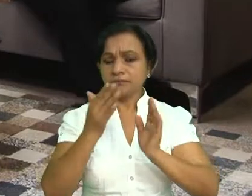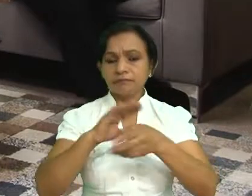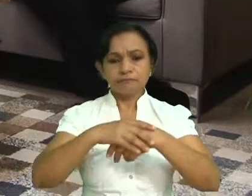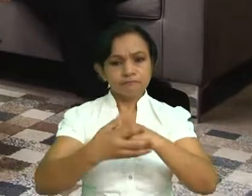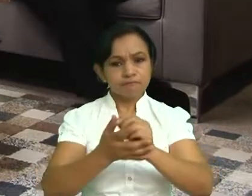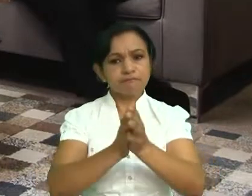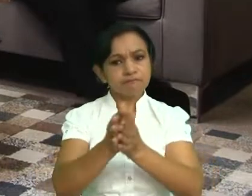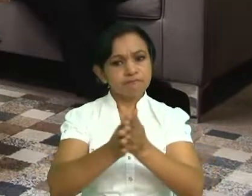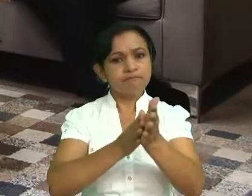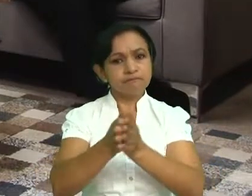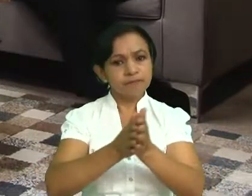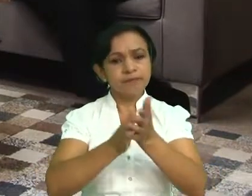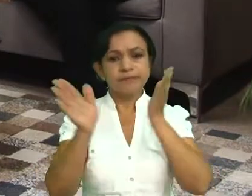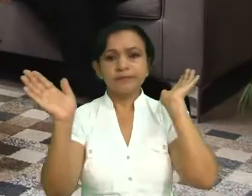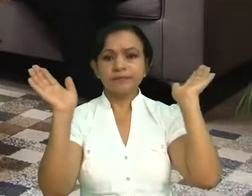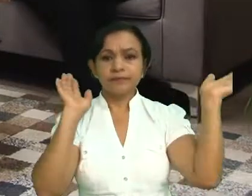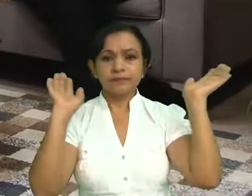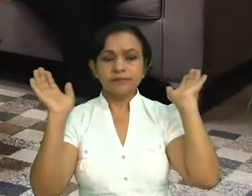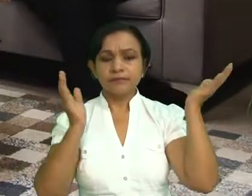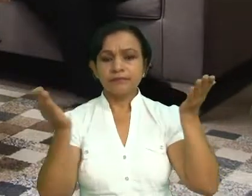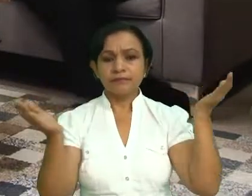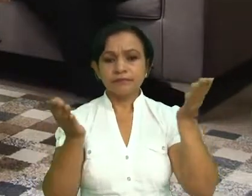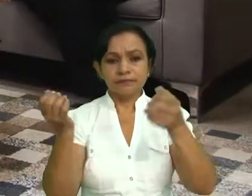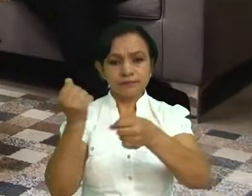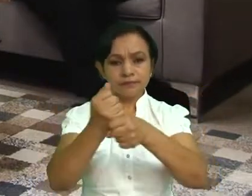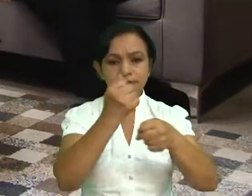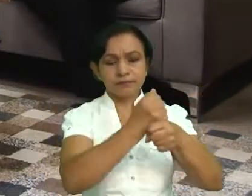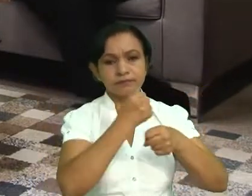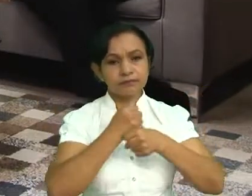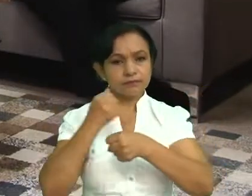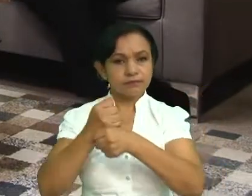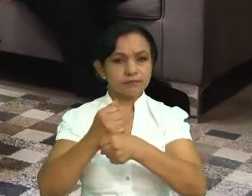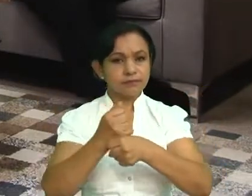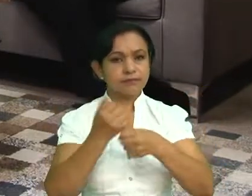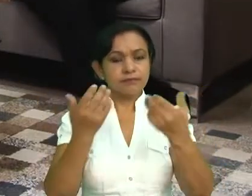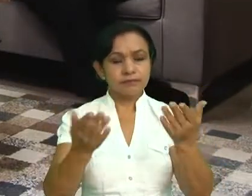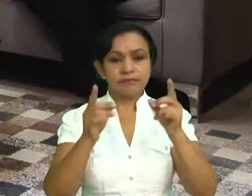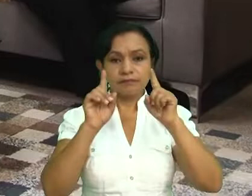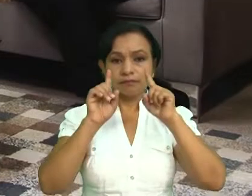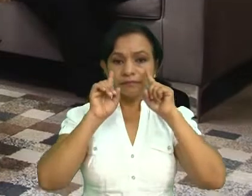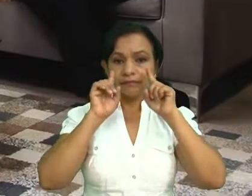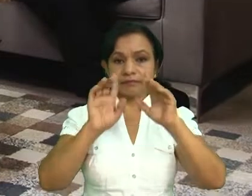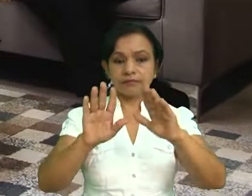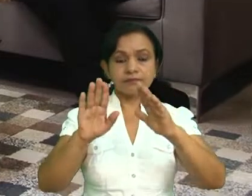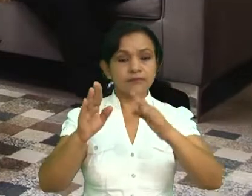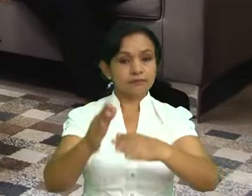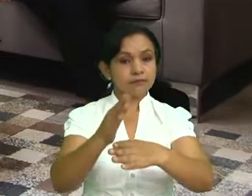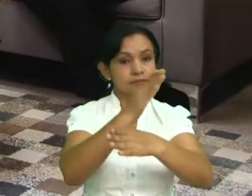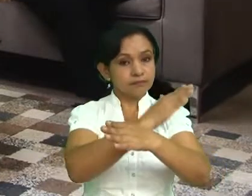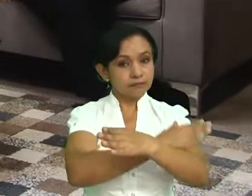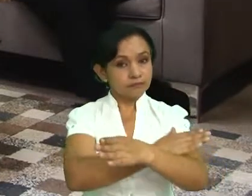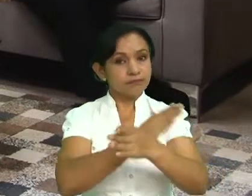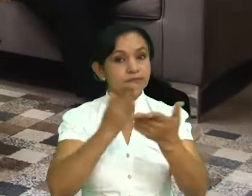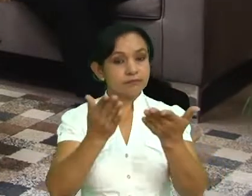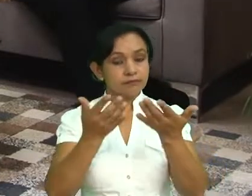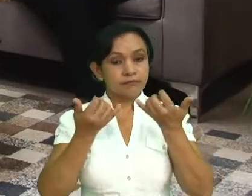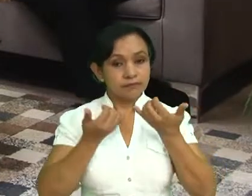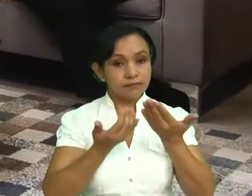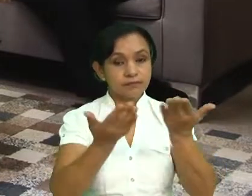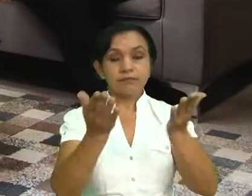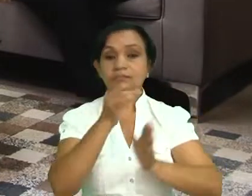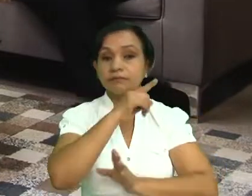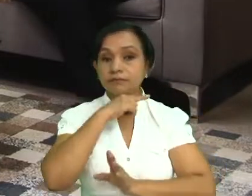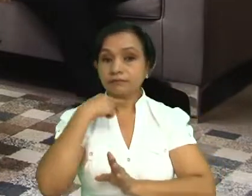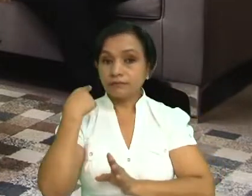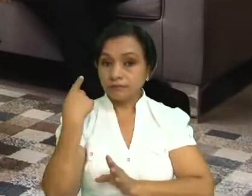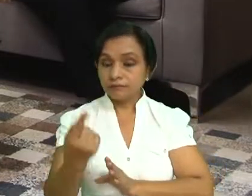manos. ¿Cómo se articula ese trabajo y lo que significa en el trabajo de prevención, ¿no? La información veraz, oportuna